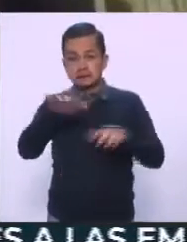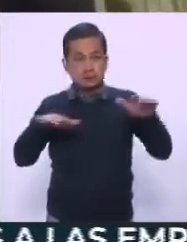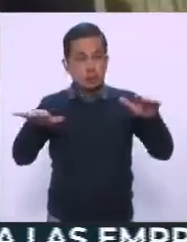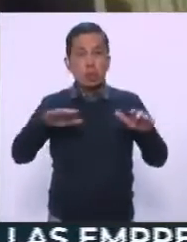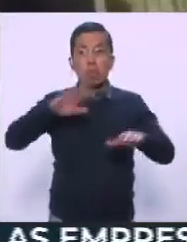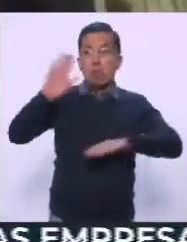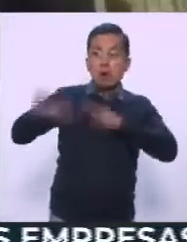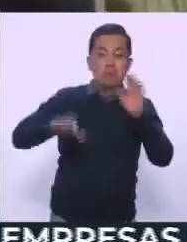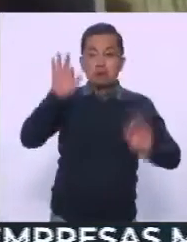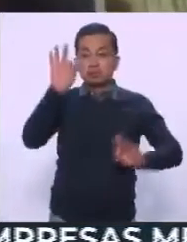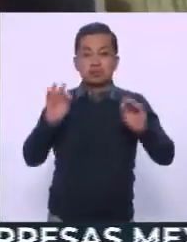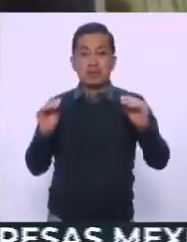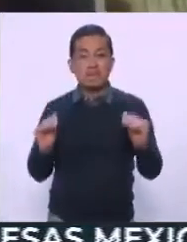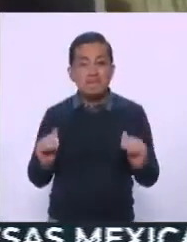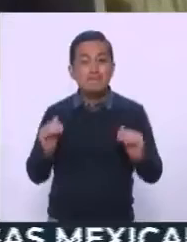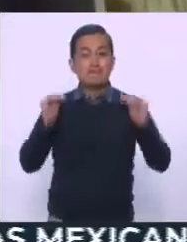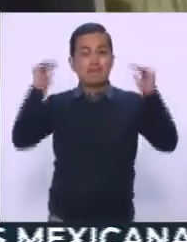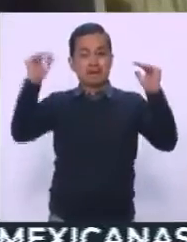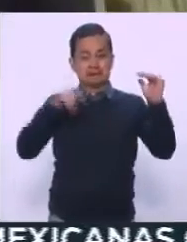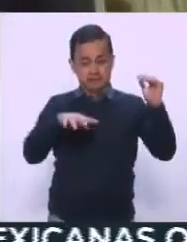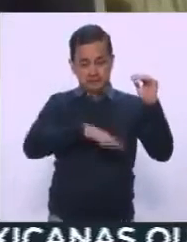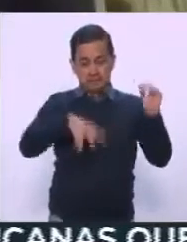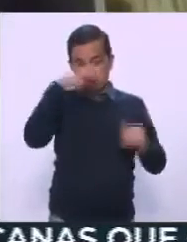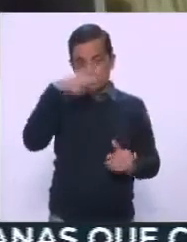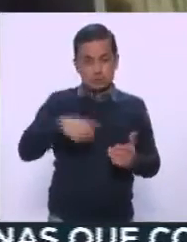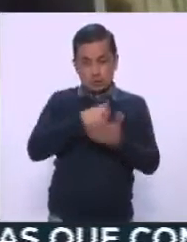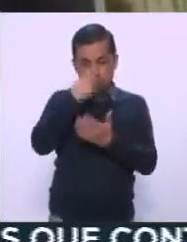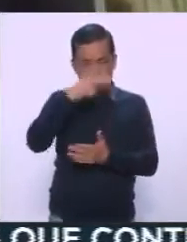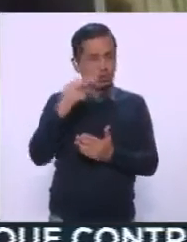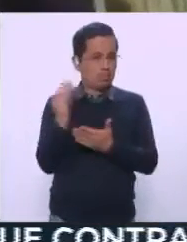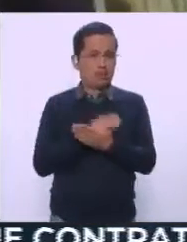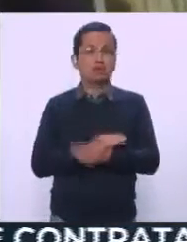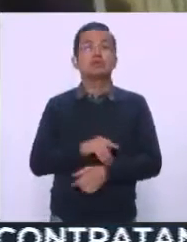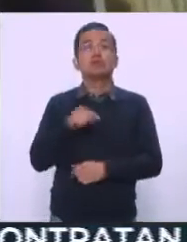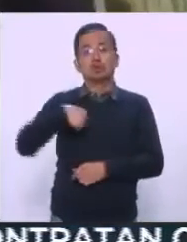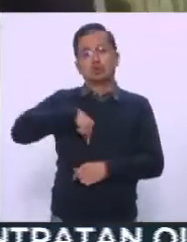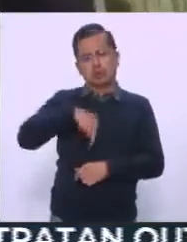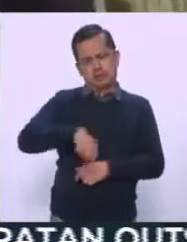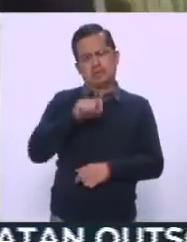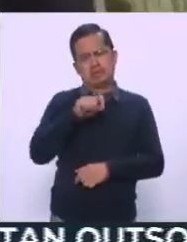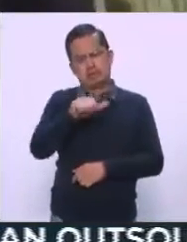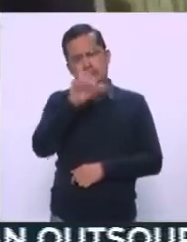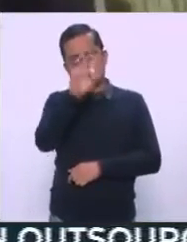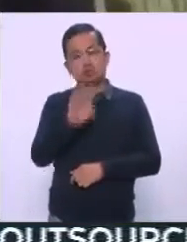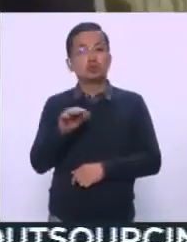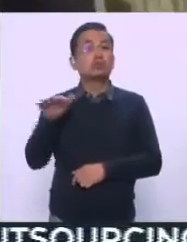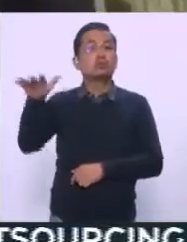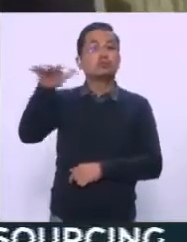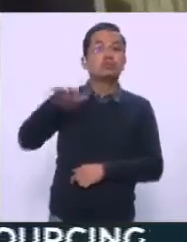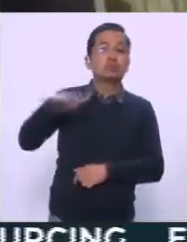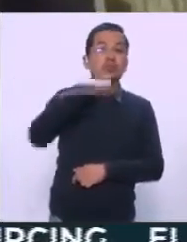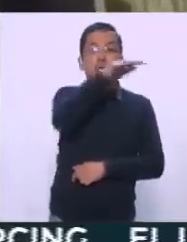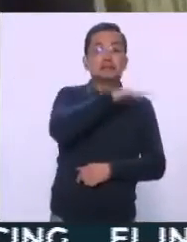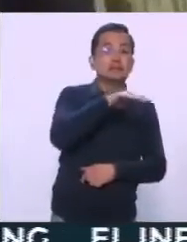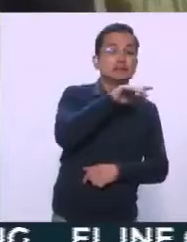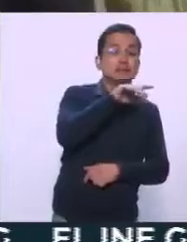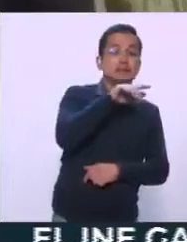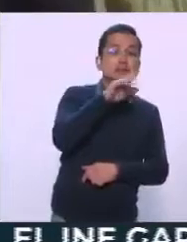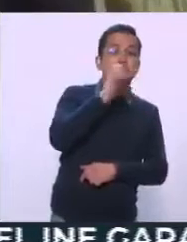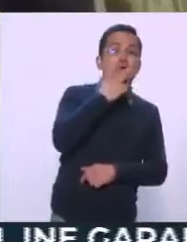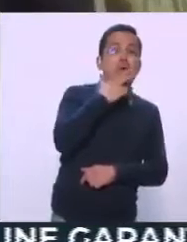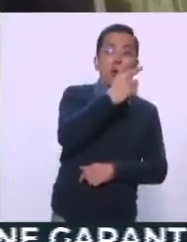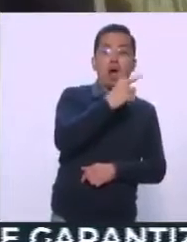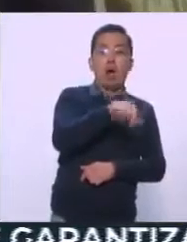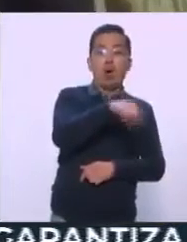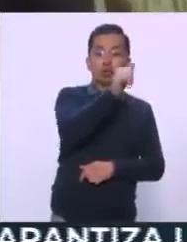superior que la de la Ciudad de México. Aquí tenemos una del 7%, mientras que en Chihuahua y en Jalisco en Chihuahua es del 11%, en